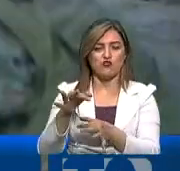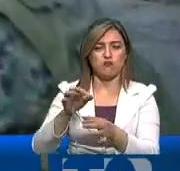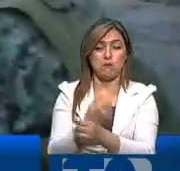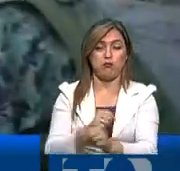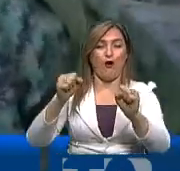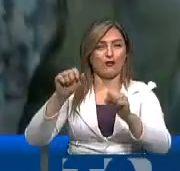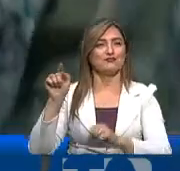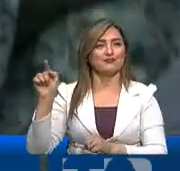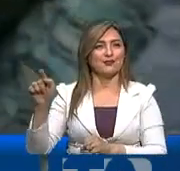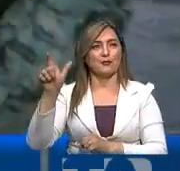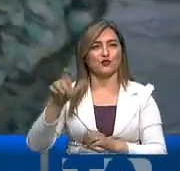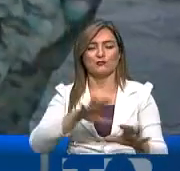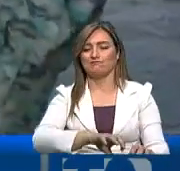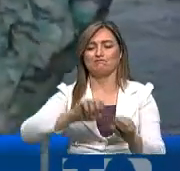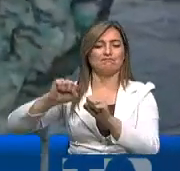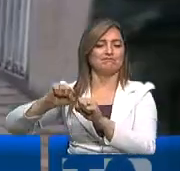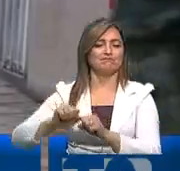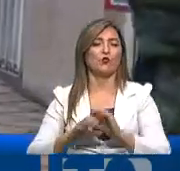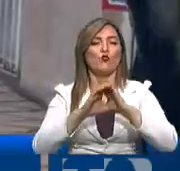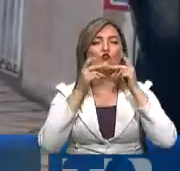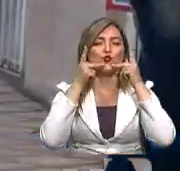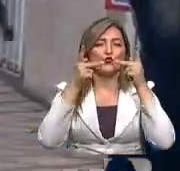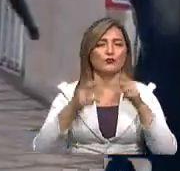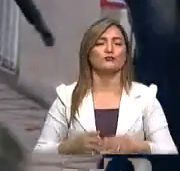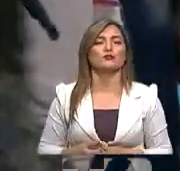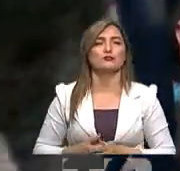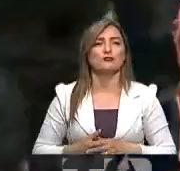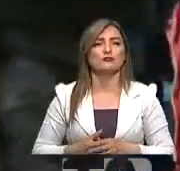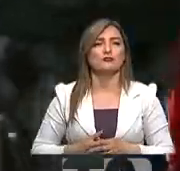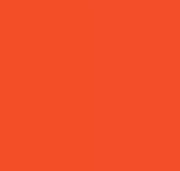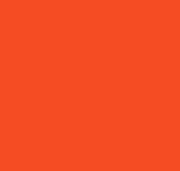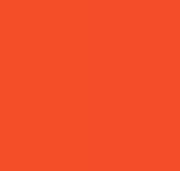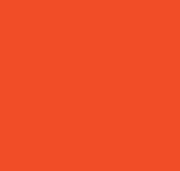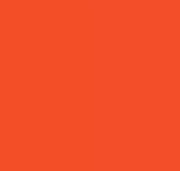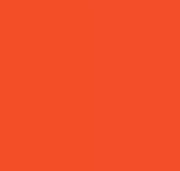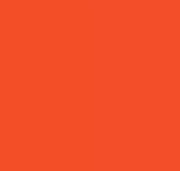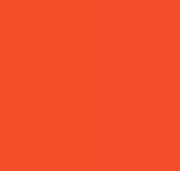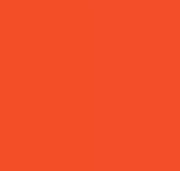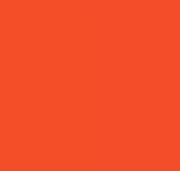vehículo de servicio público. En Tulcán, Jairo Jacome Ortega, 24 horas.